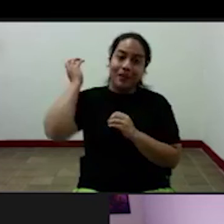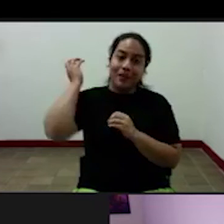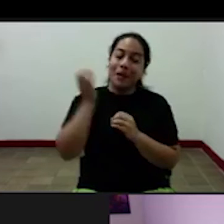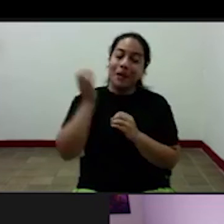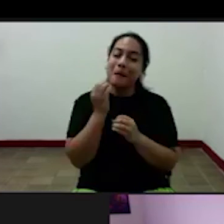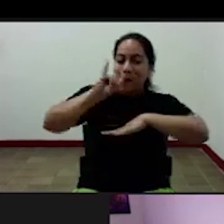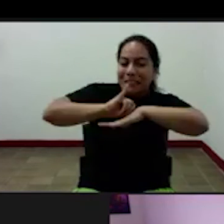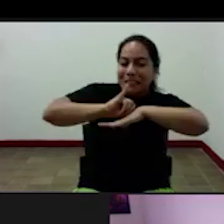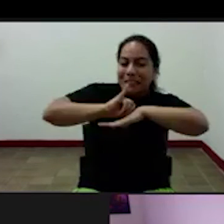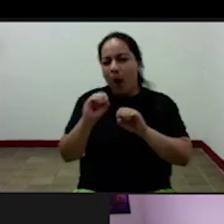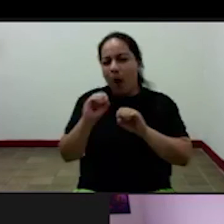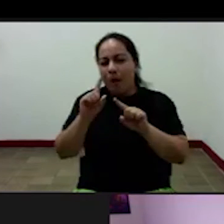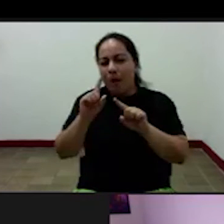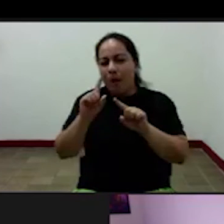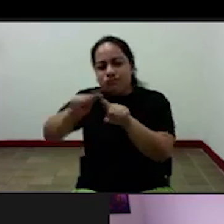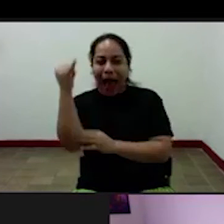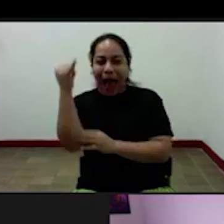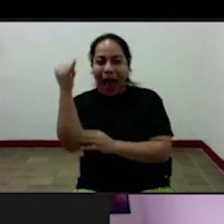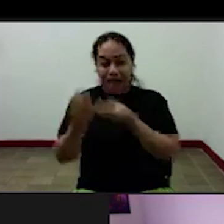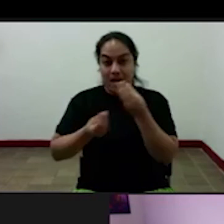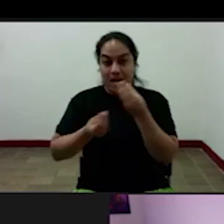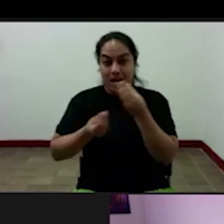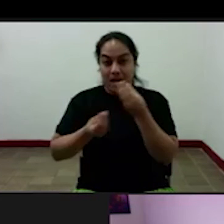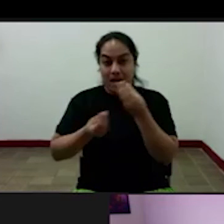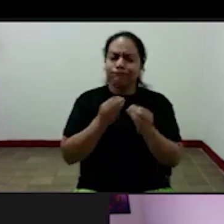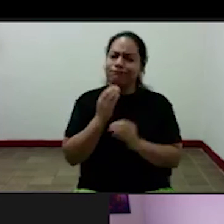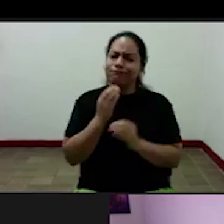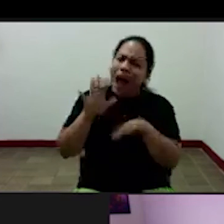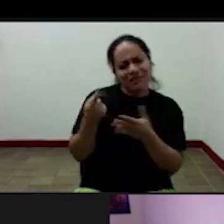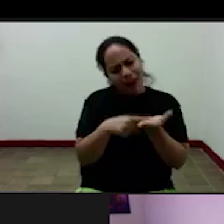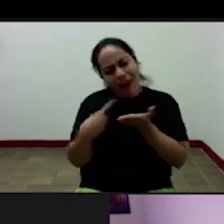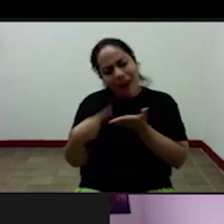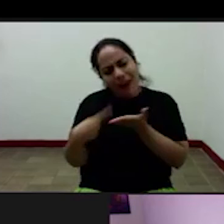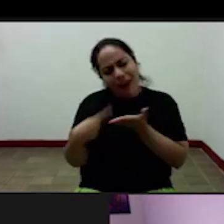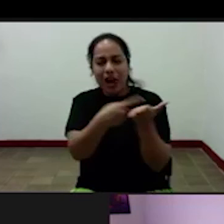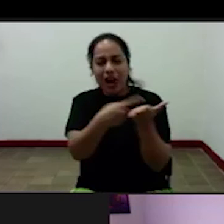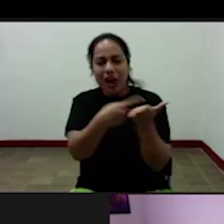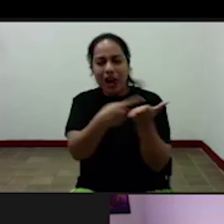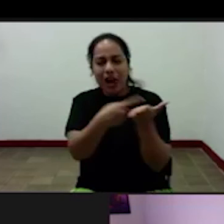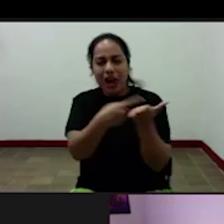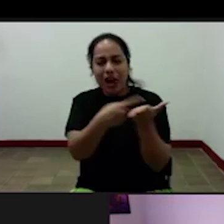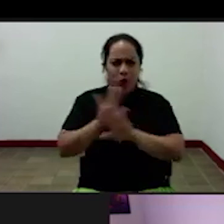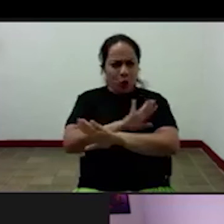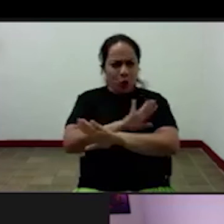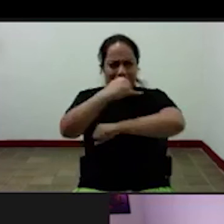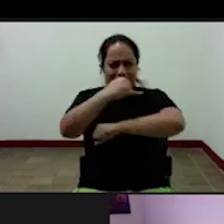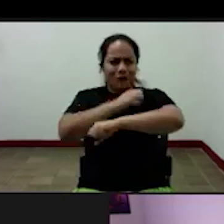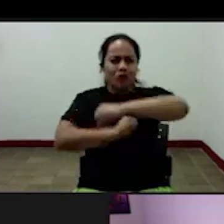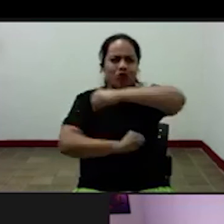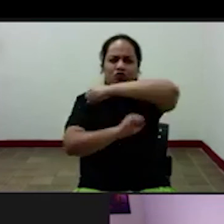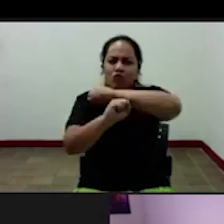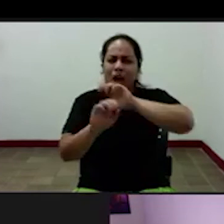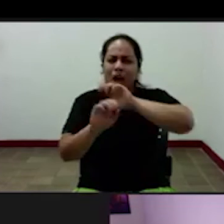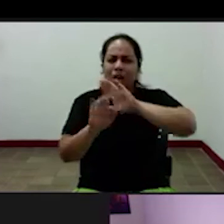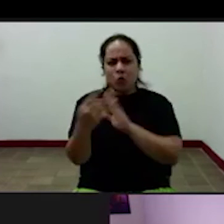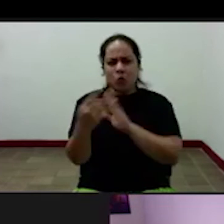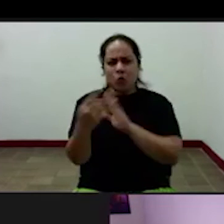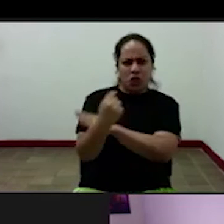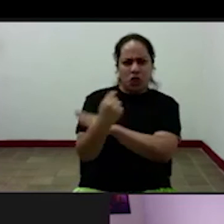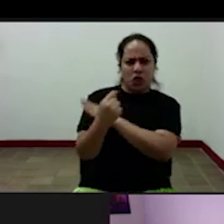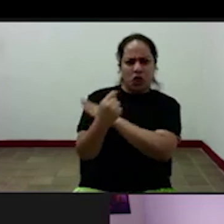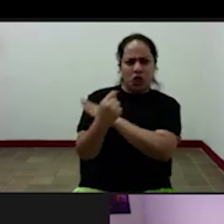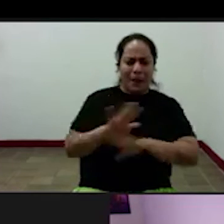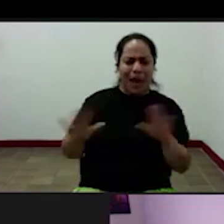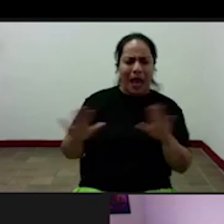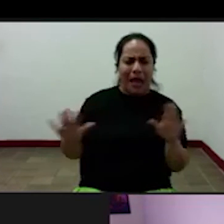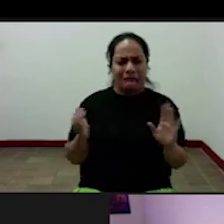que arma la academia están fomentando como que existe una estructura, supraestructura que nos rige. Sí. Y